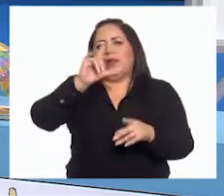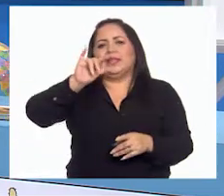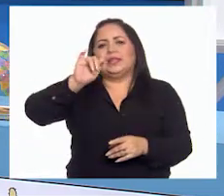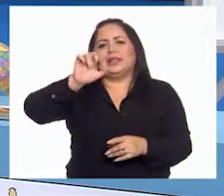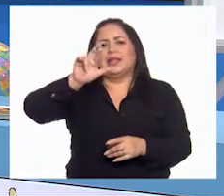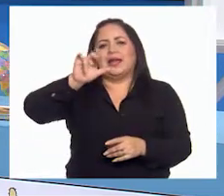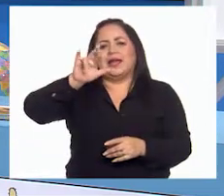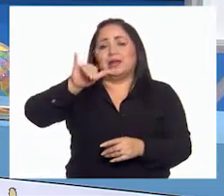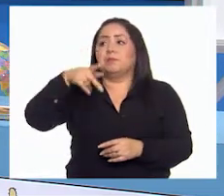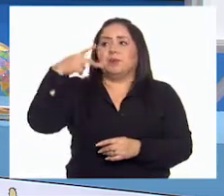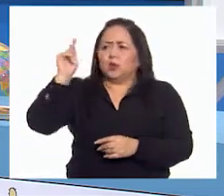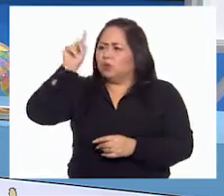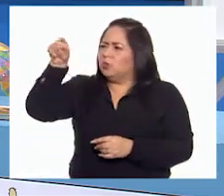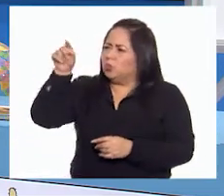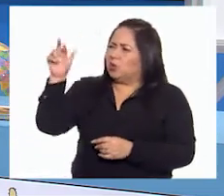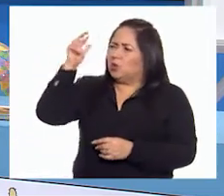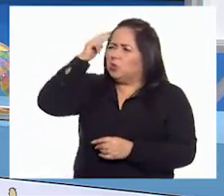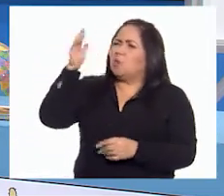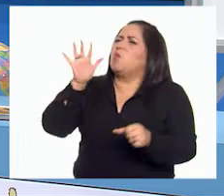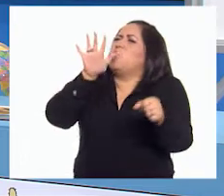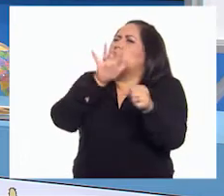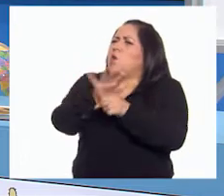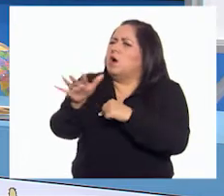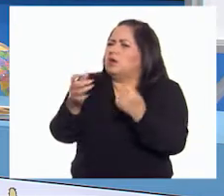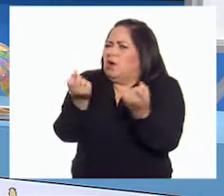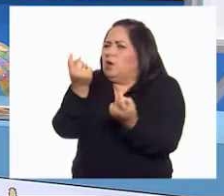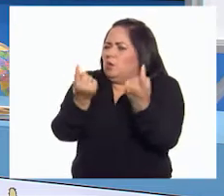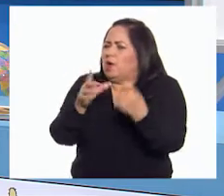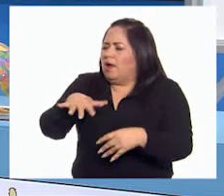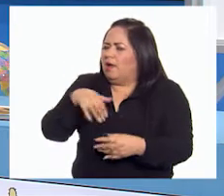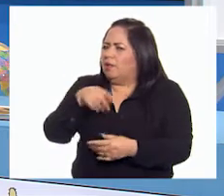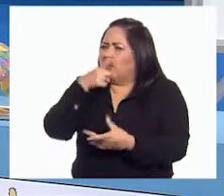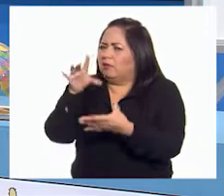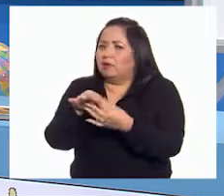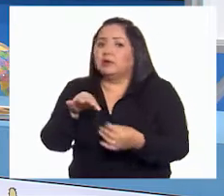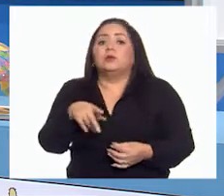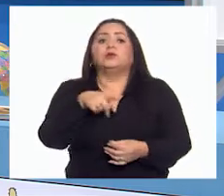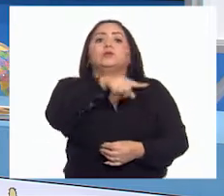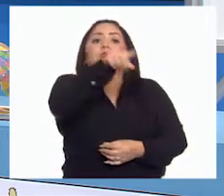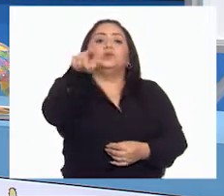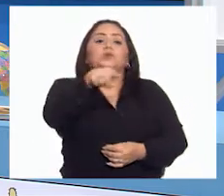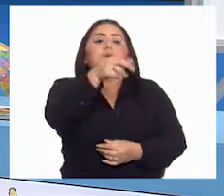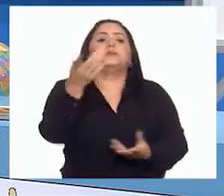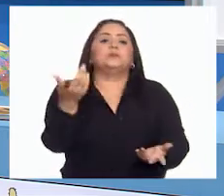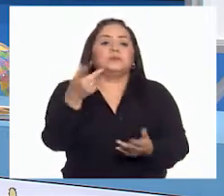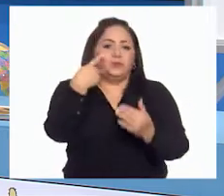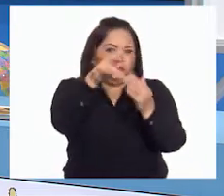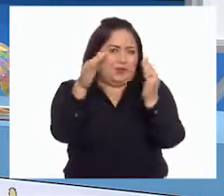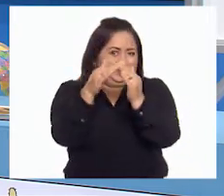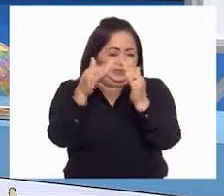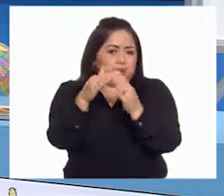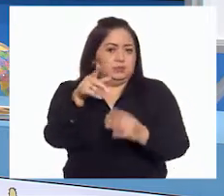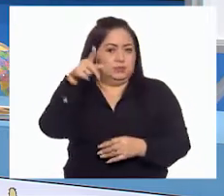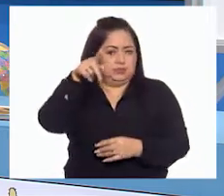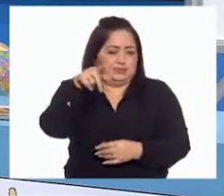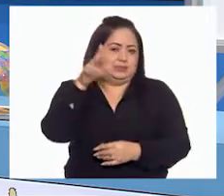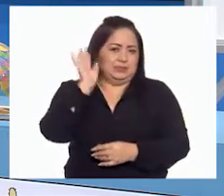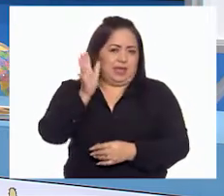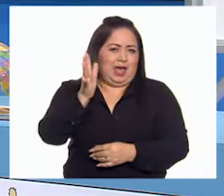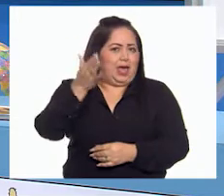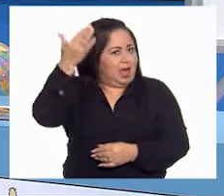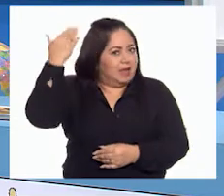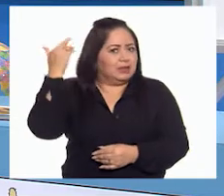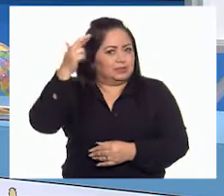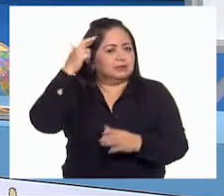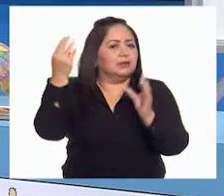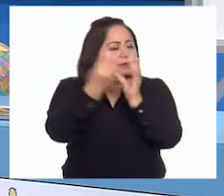literarias. ¿Recuerdas cuáles son, María, algunas de ellas? Ustedes, niñas y niños en casa, es algo que ya han